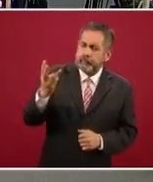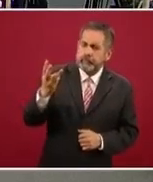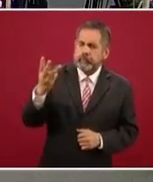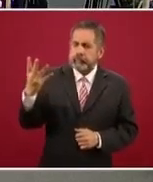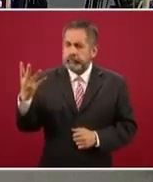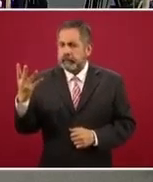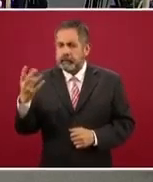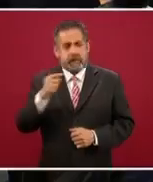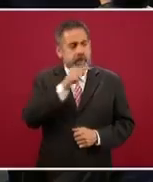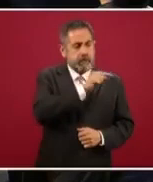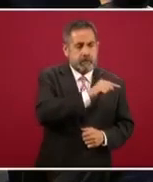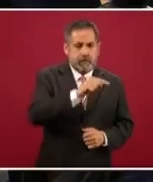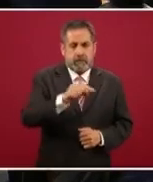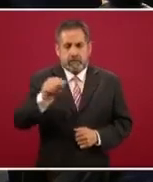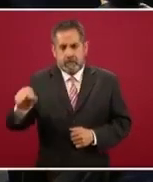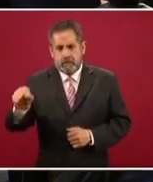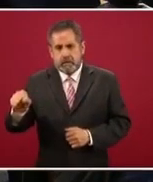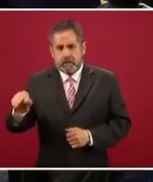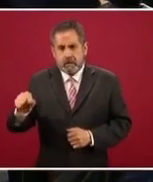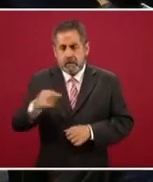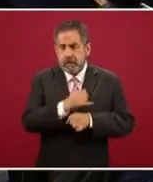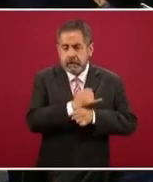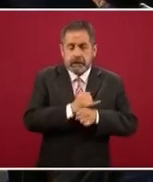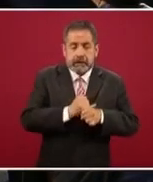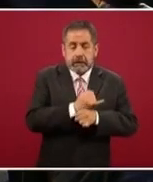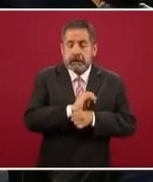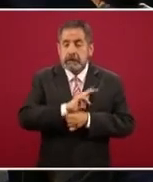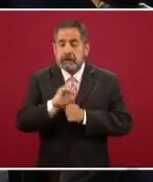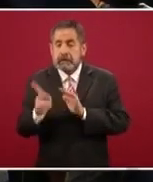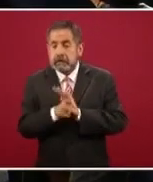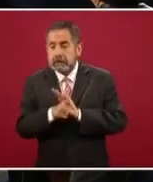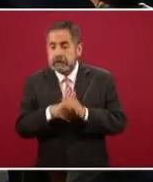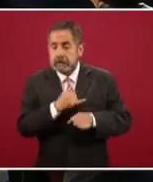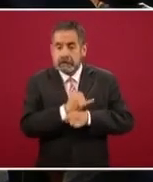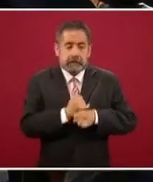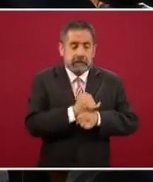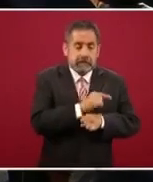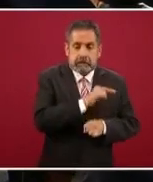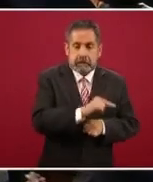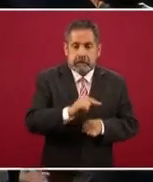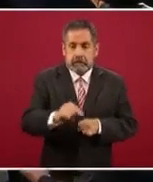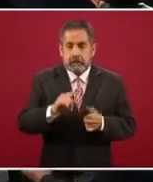que tienen investigación, que eran los…